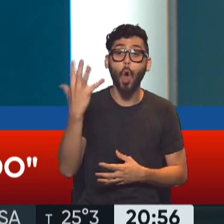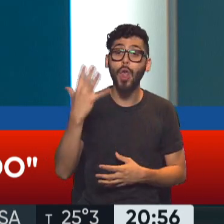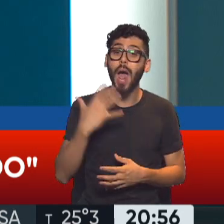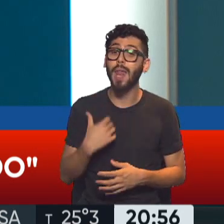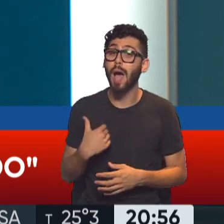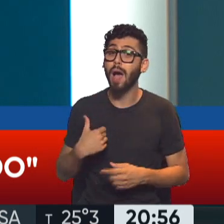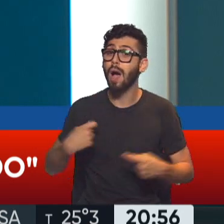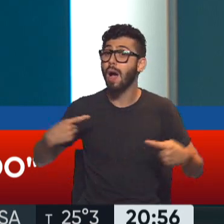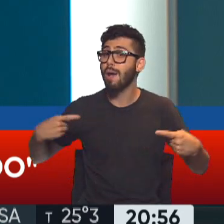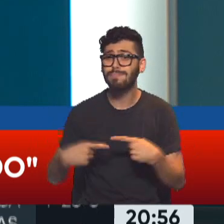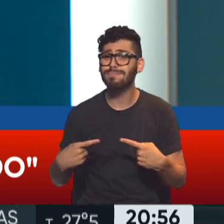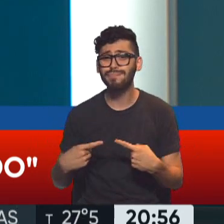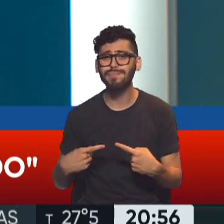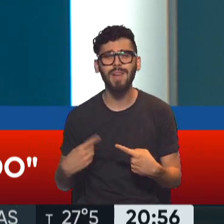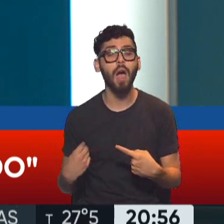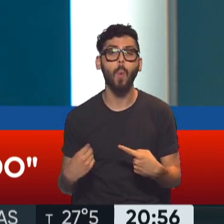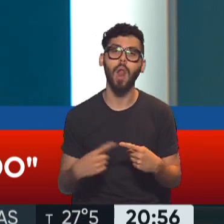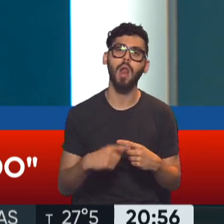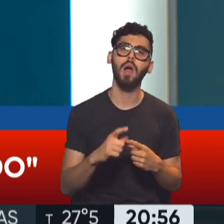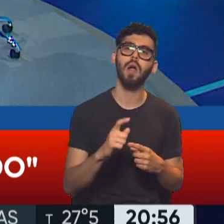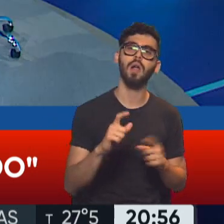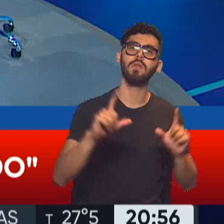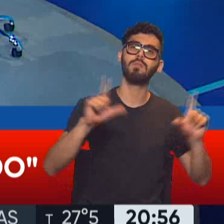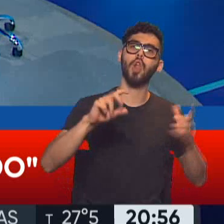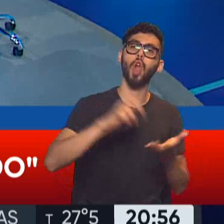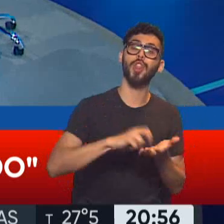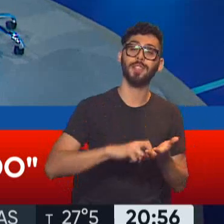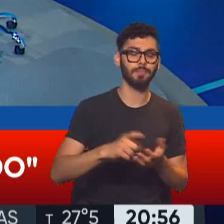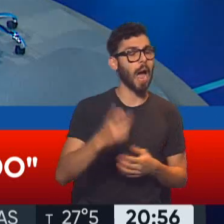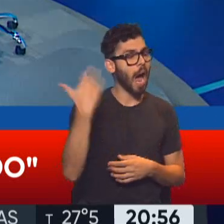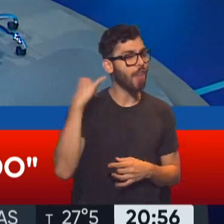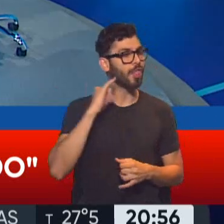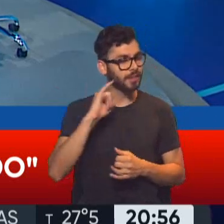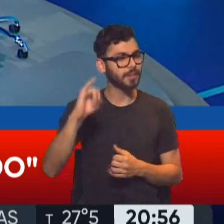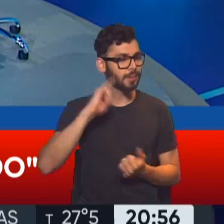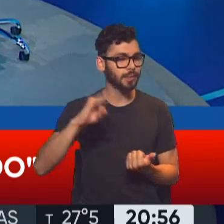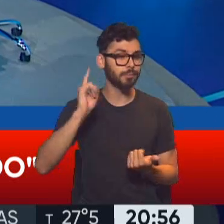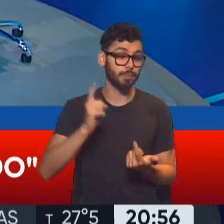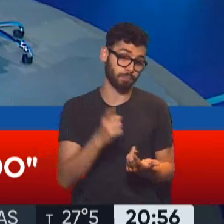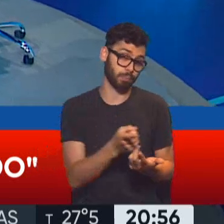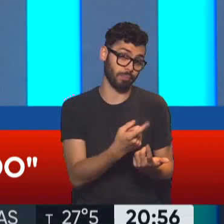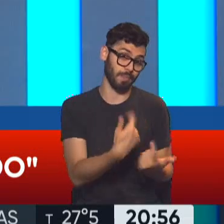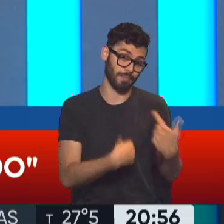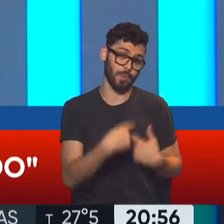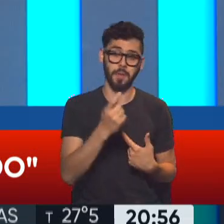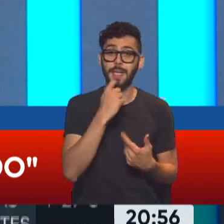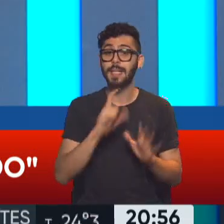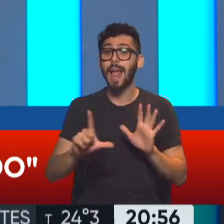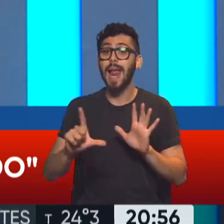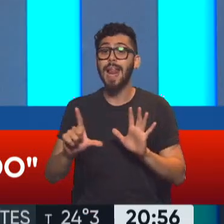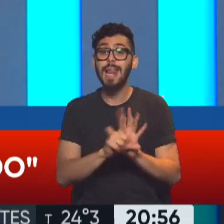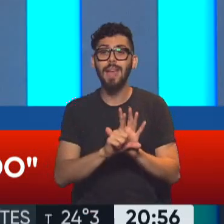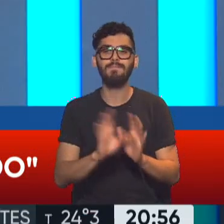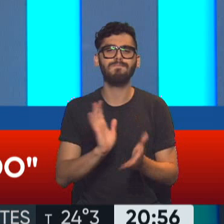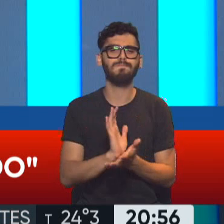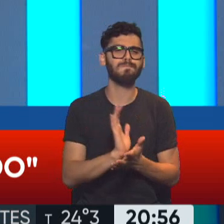de medios. Dijo, sí, el sistema de medios. Correa insiste en ese, hace tiempo que viene insistiendo porque ha sido víctima si no además. hay una ley de medios que rompa